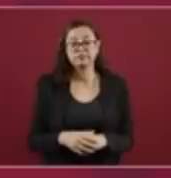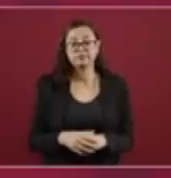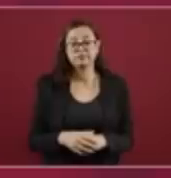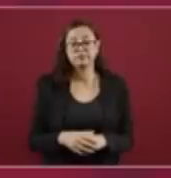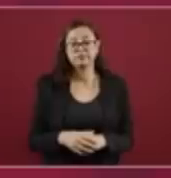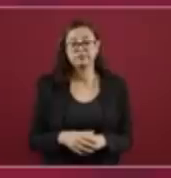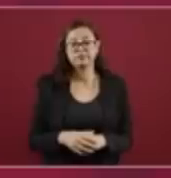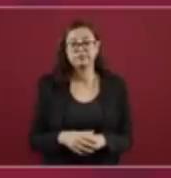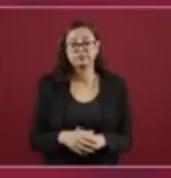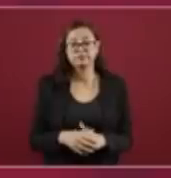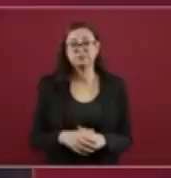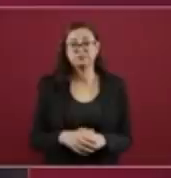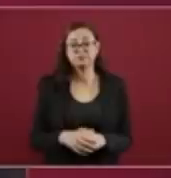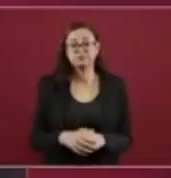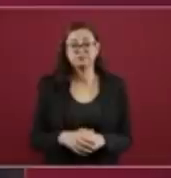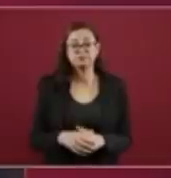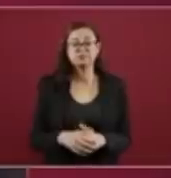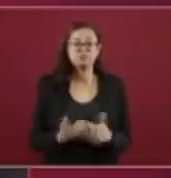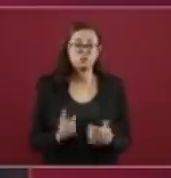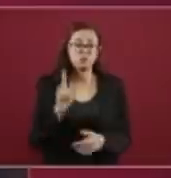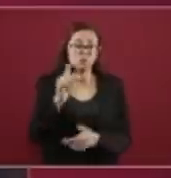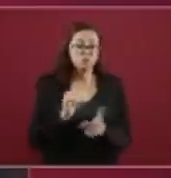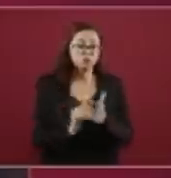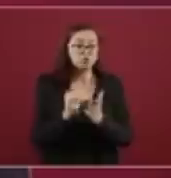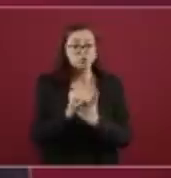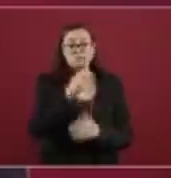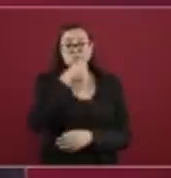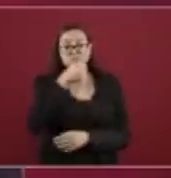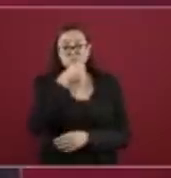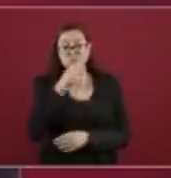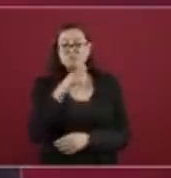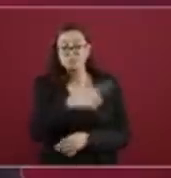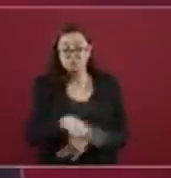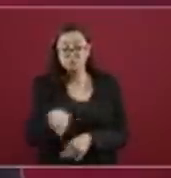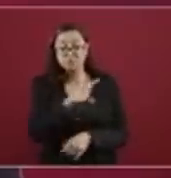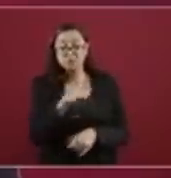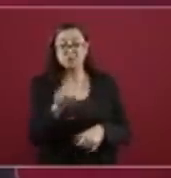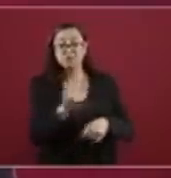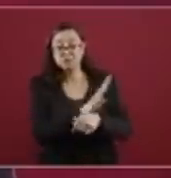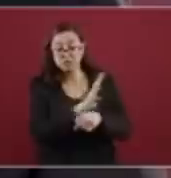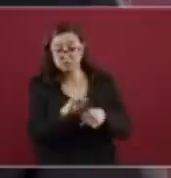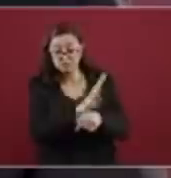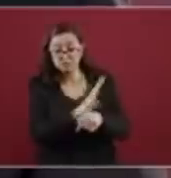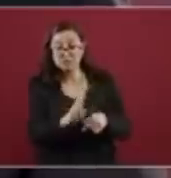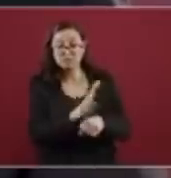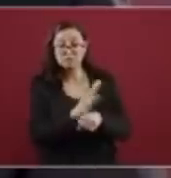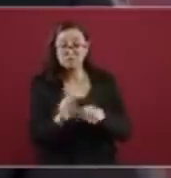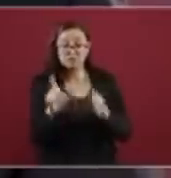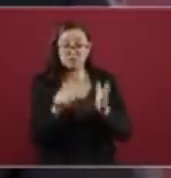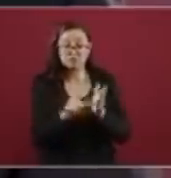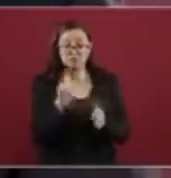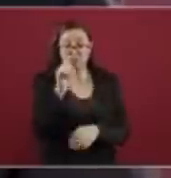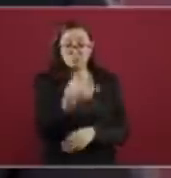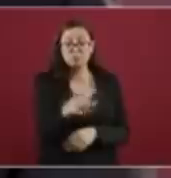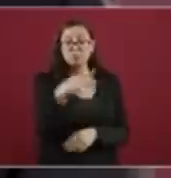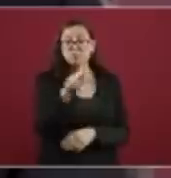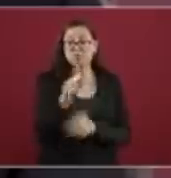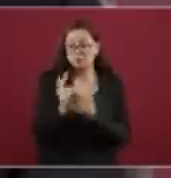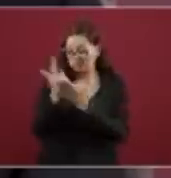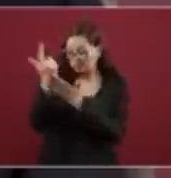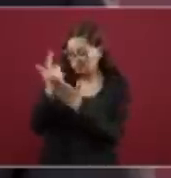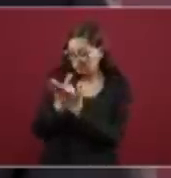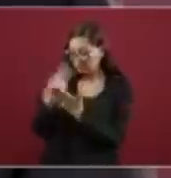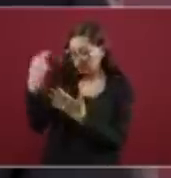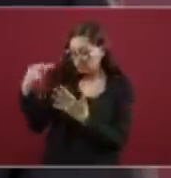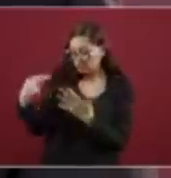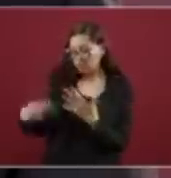podrían ser beneficiados, pero que no han sido censados